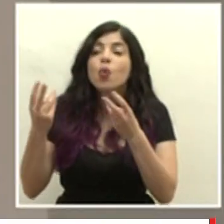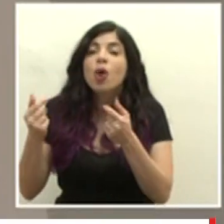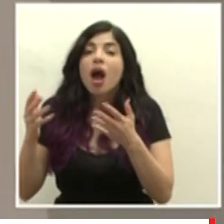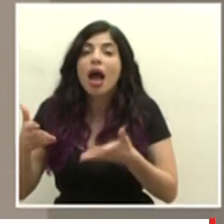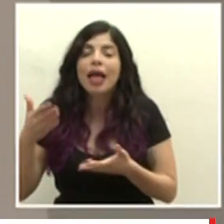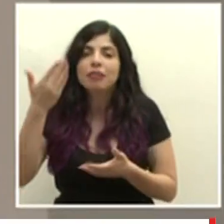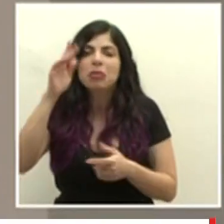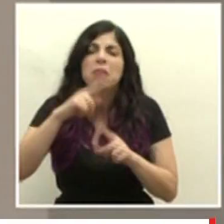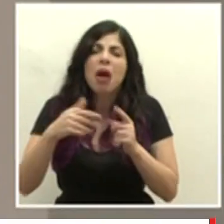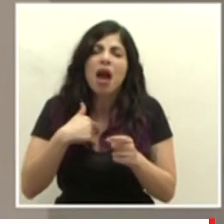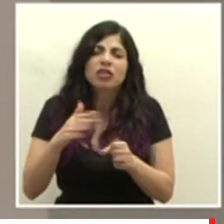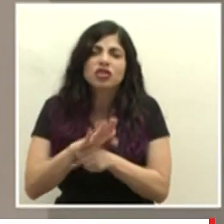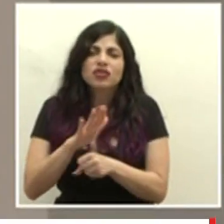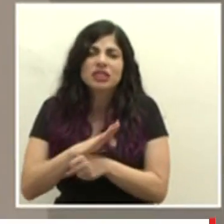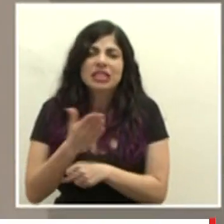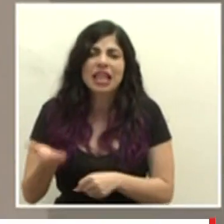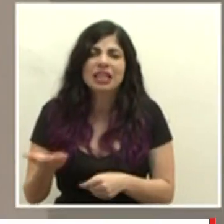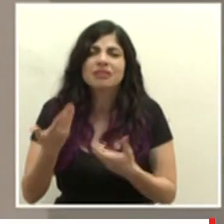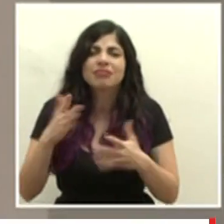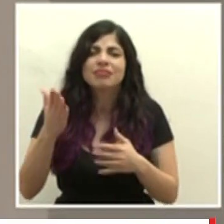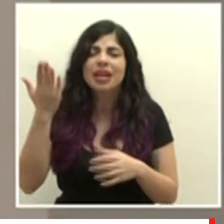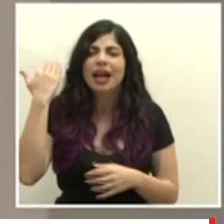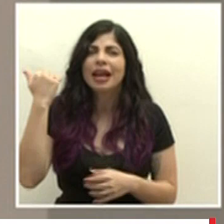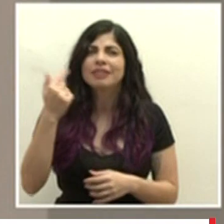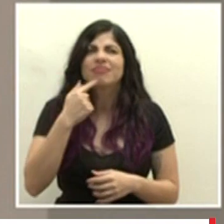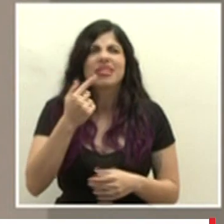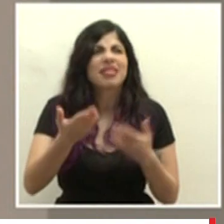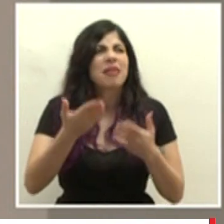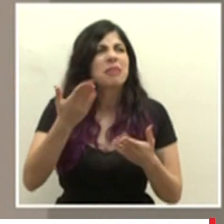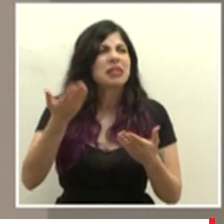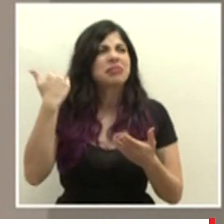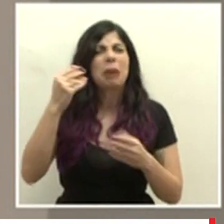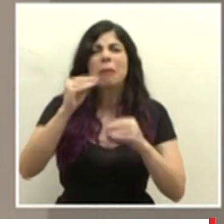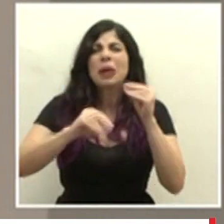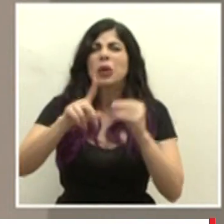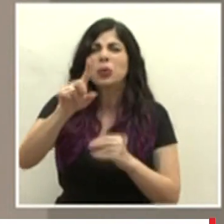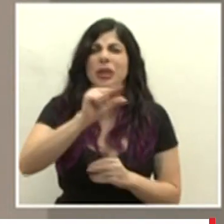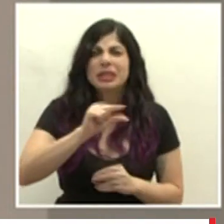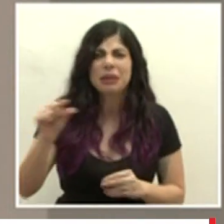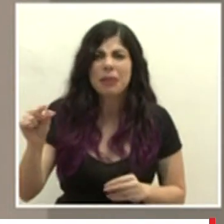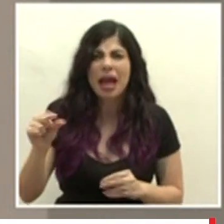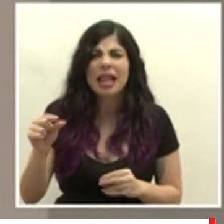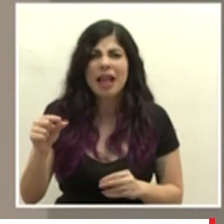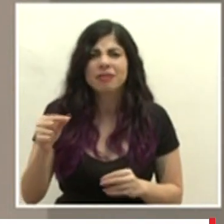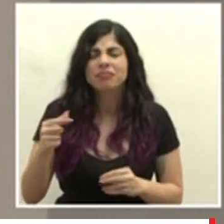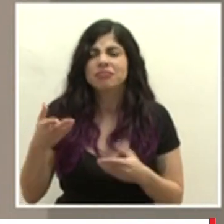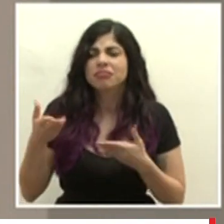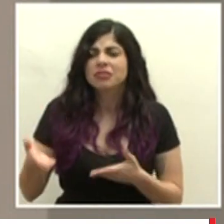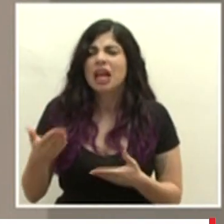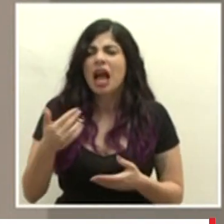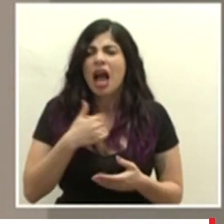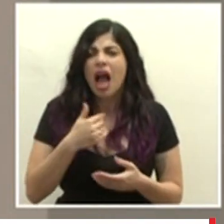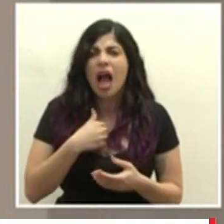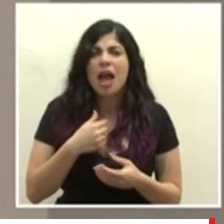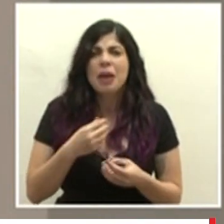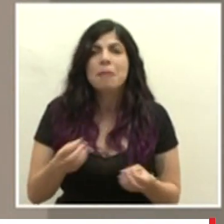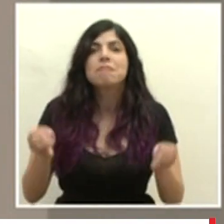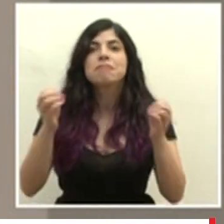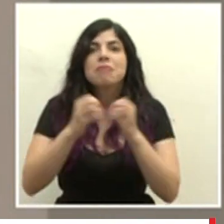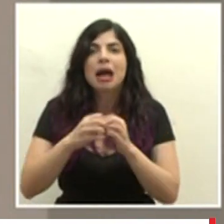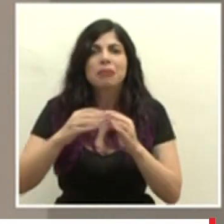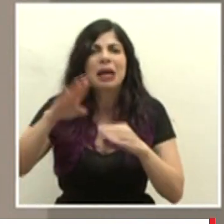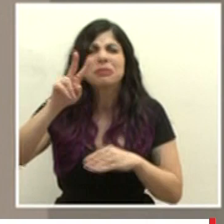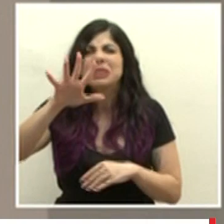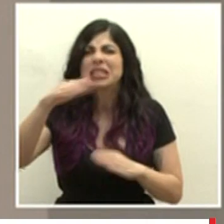quedan suficientes. O sea, yo lo indicaba hace tal vez menos de una semana, que teníamos muchísimo más pruebas, más